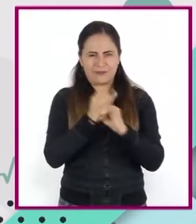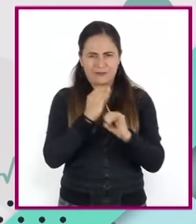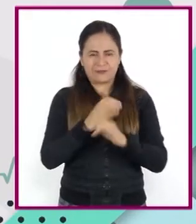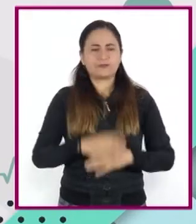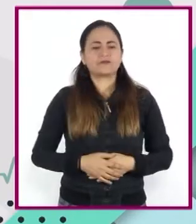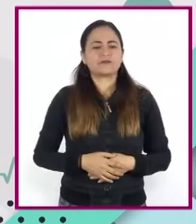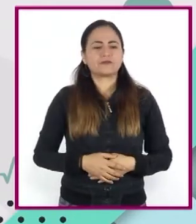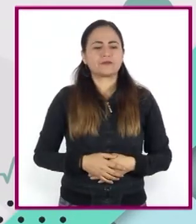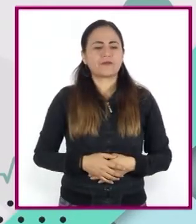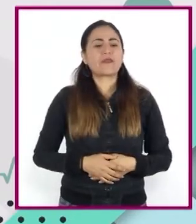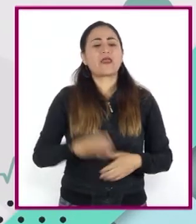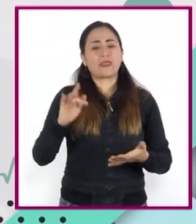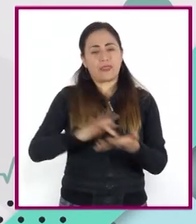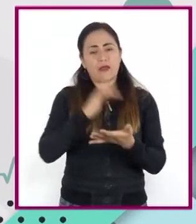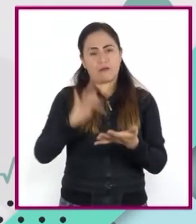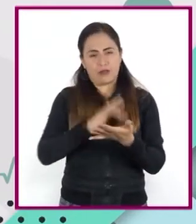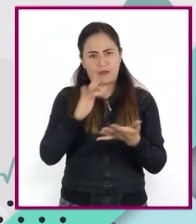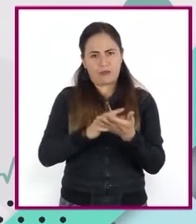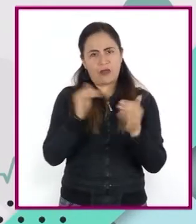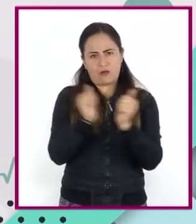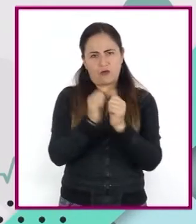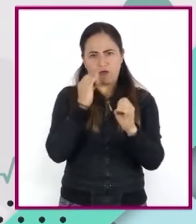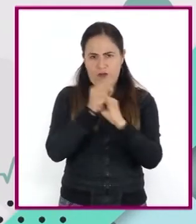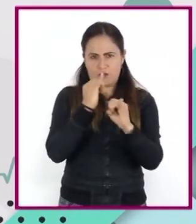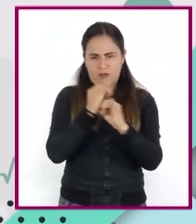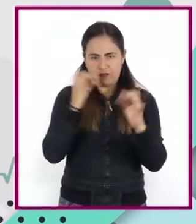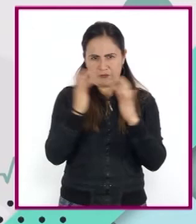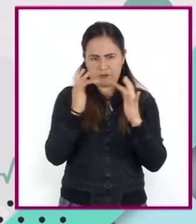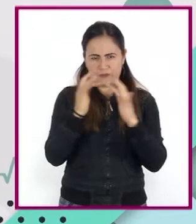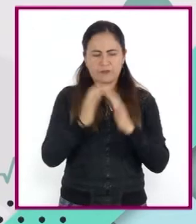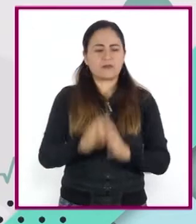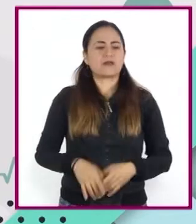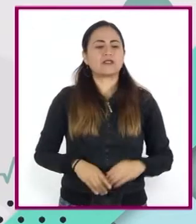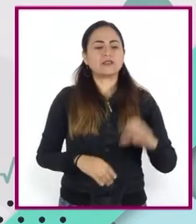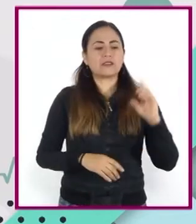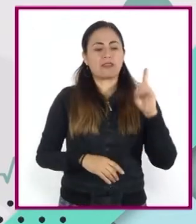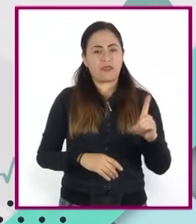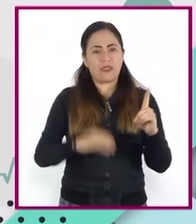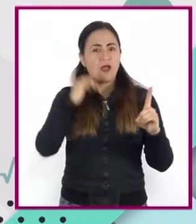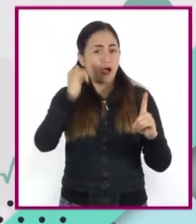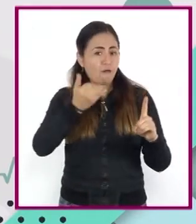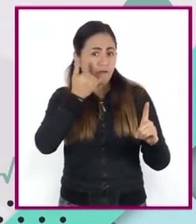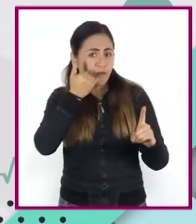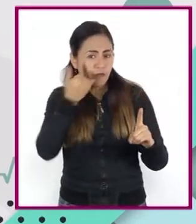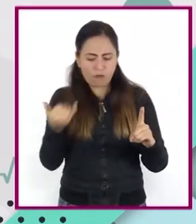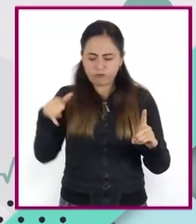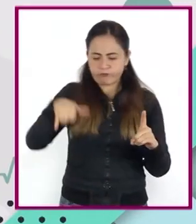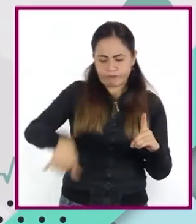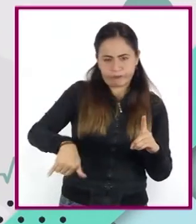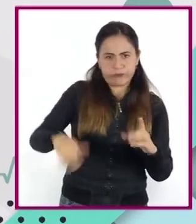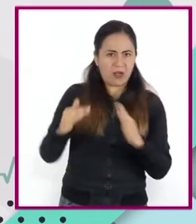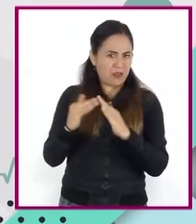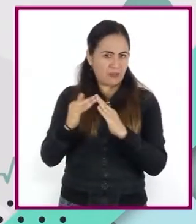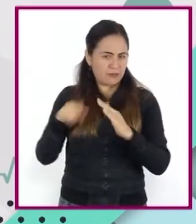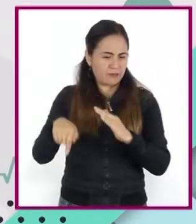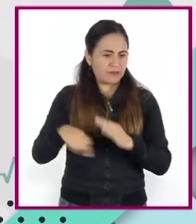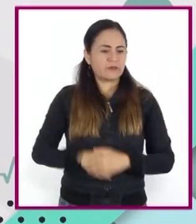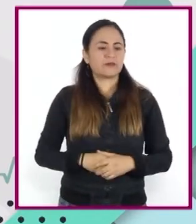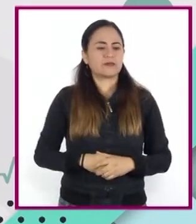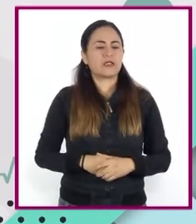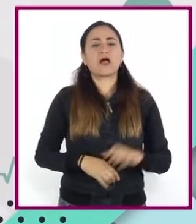con acceso a Internet. E inciso D, teléfono fijo de casa. Y por último,